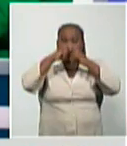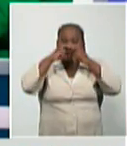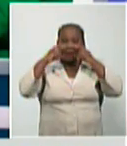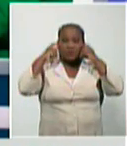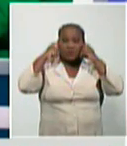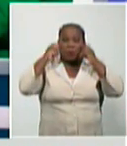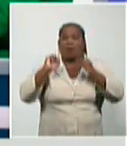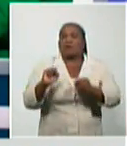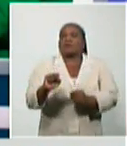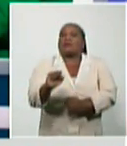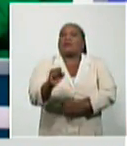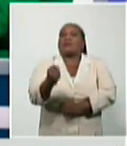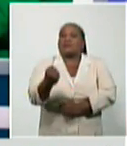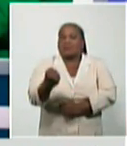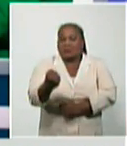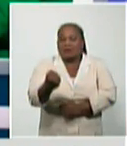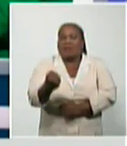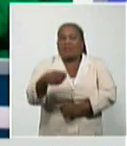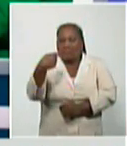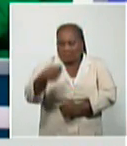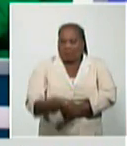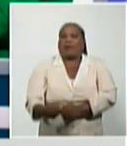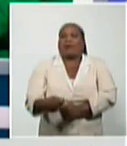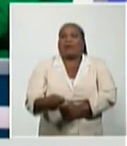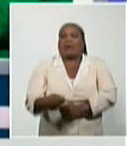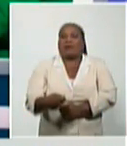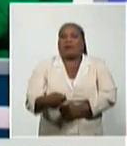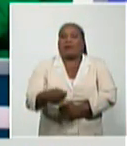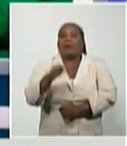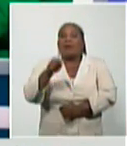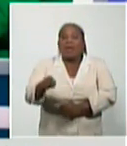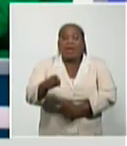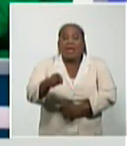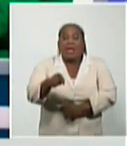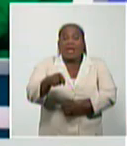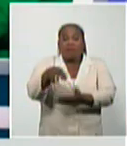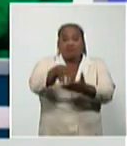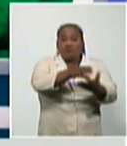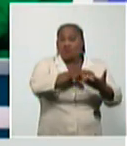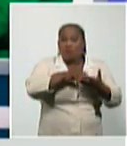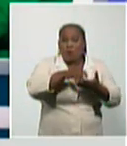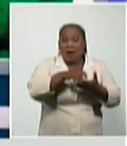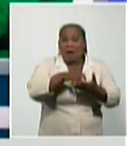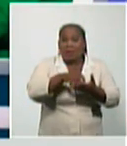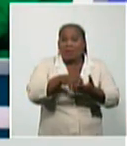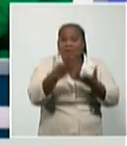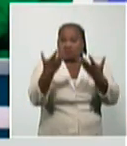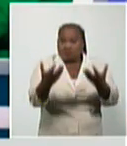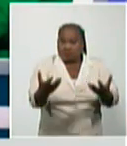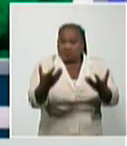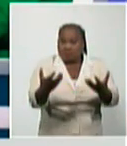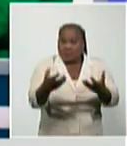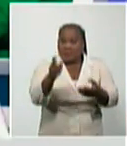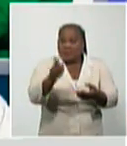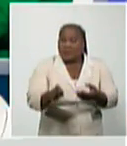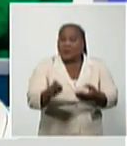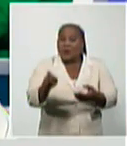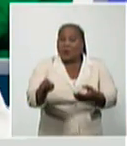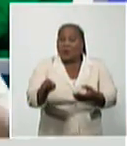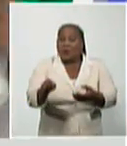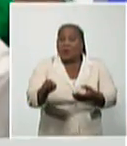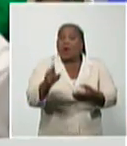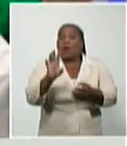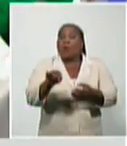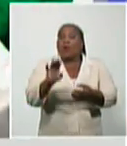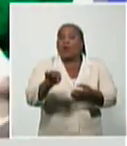exigencia en los lugares públicos, en los lugares de concentración de personas. Cuando digo concentración, no estoy hablando